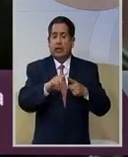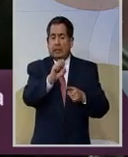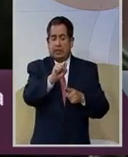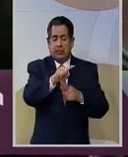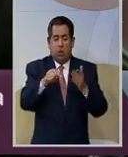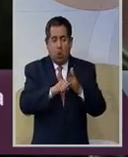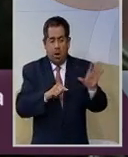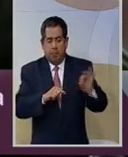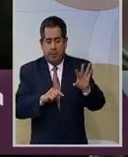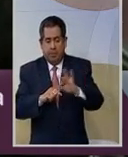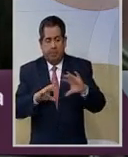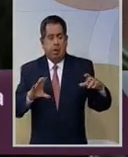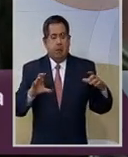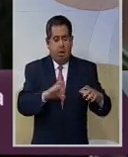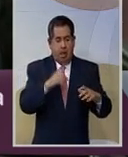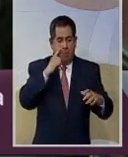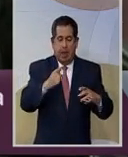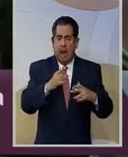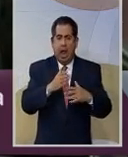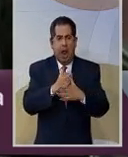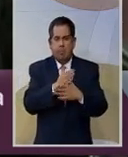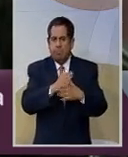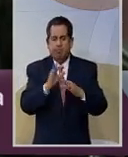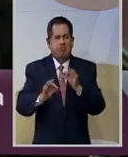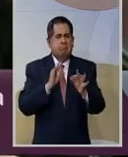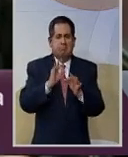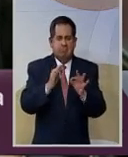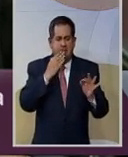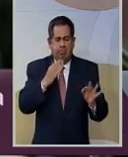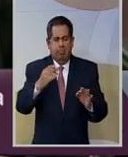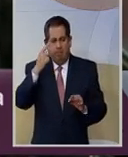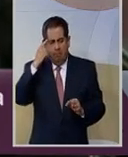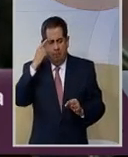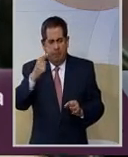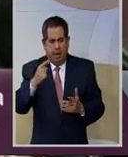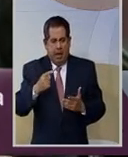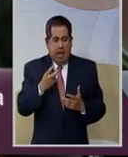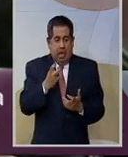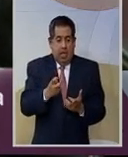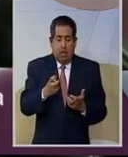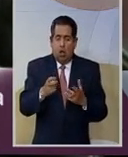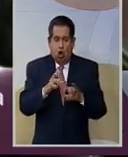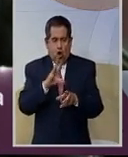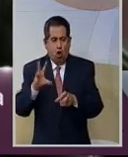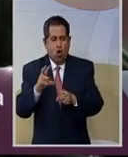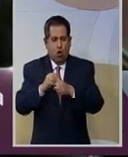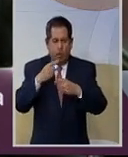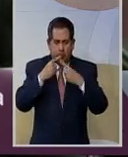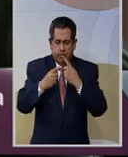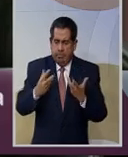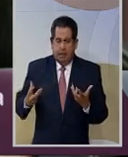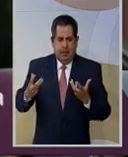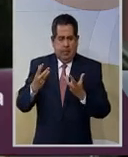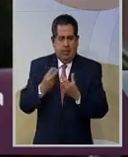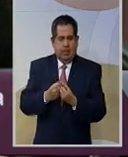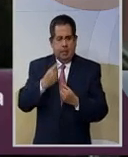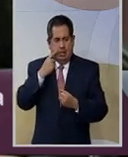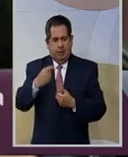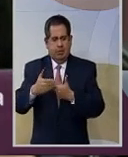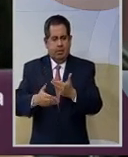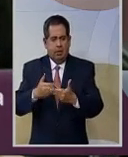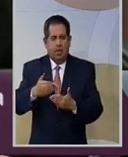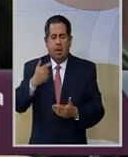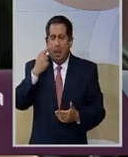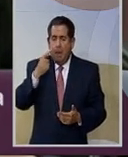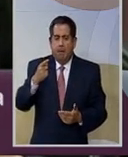y vamos a tener una cosa que se llama cociente natural. Y en el caso de los candidatos independientes, cada candidato